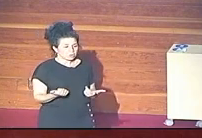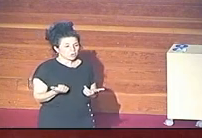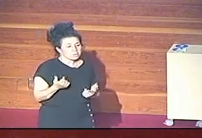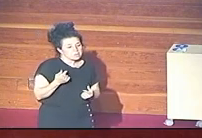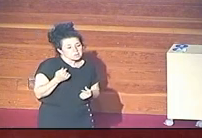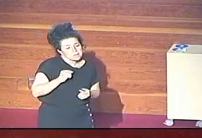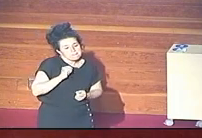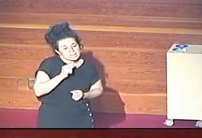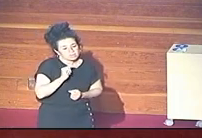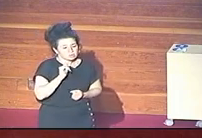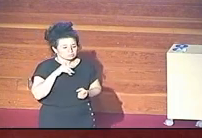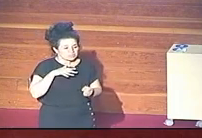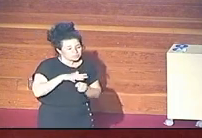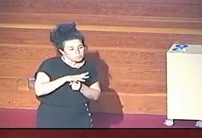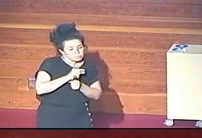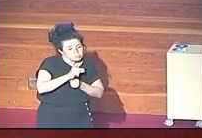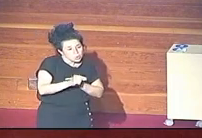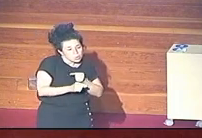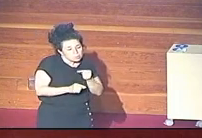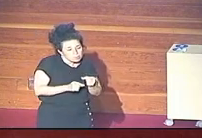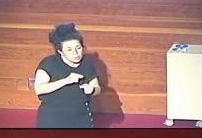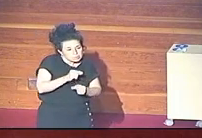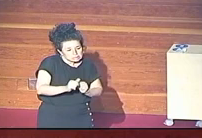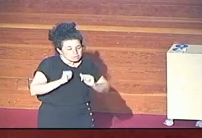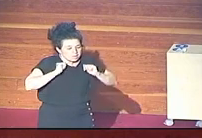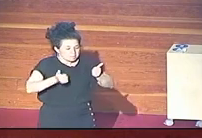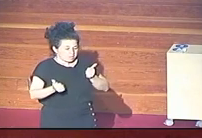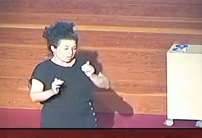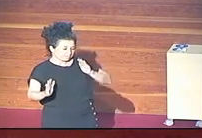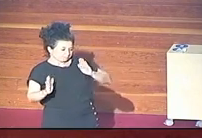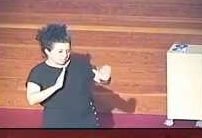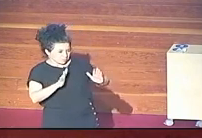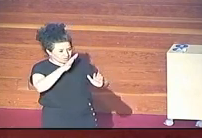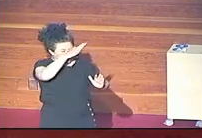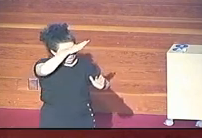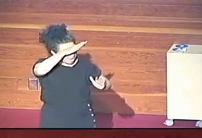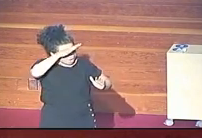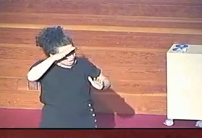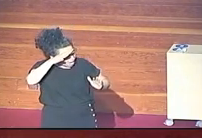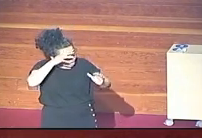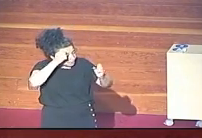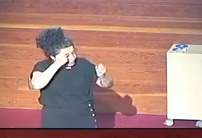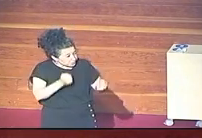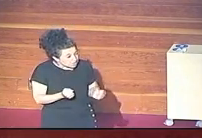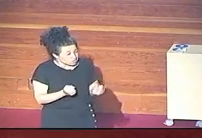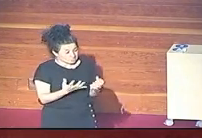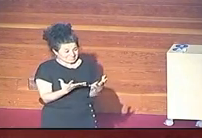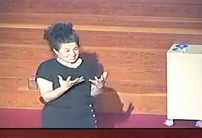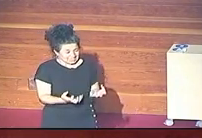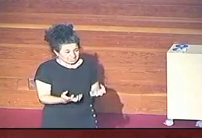paulatinos poco a poco ya vendrían las olas de calor más intensas más frecuentes la sequía